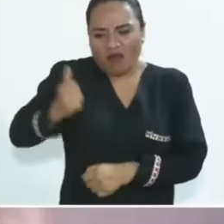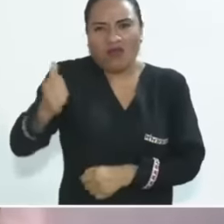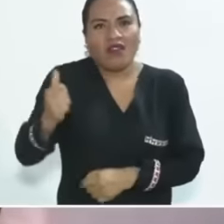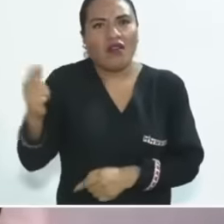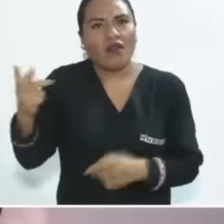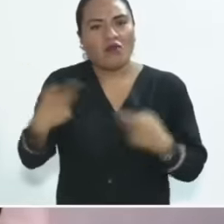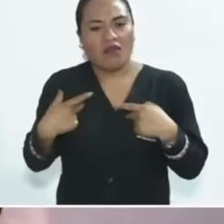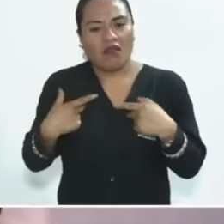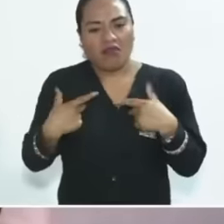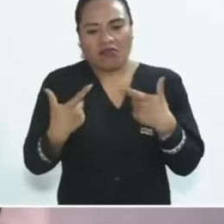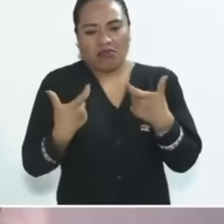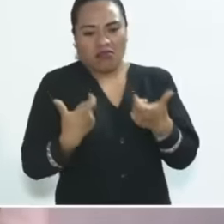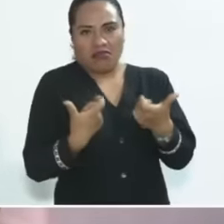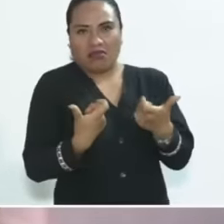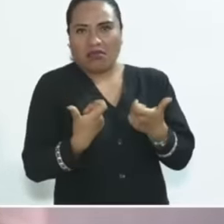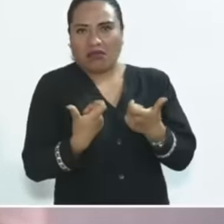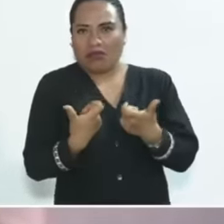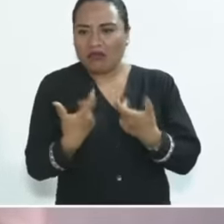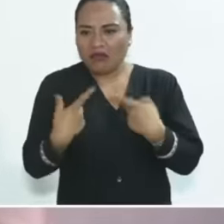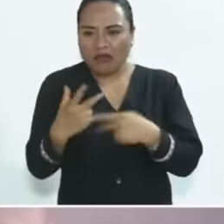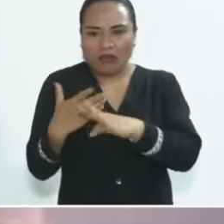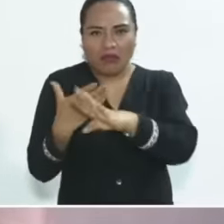fuerte.